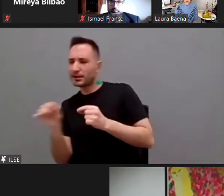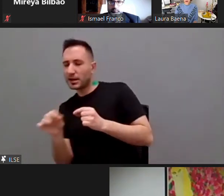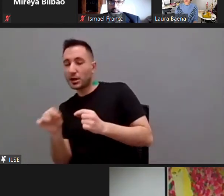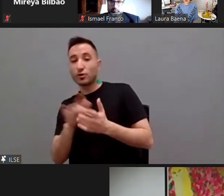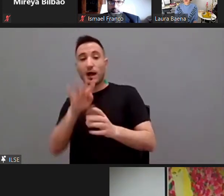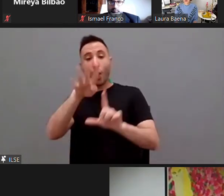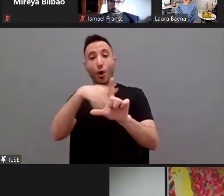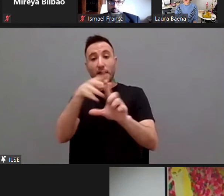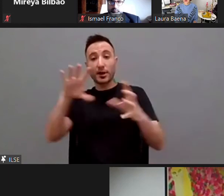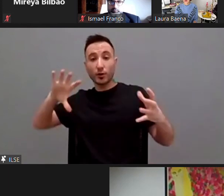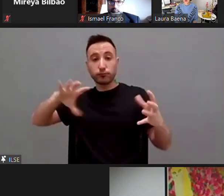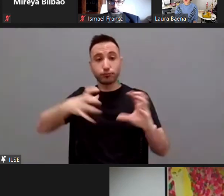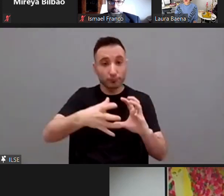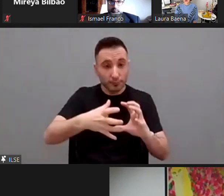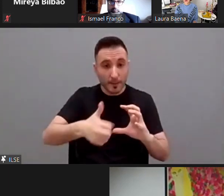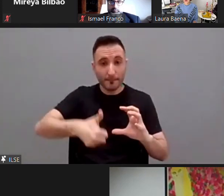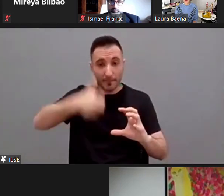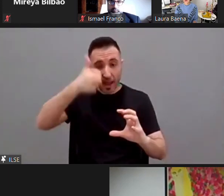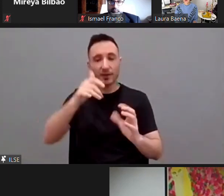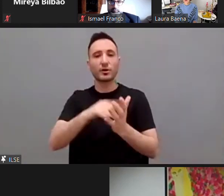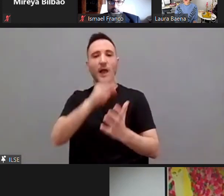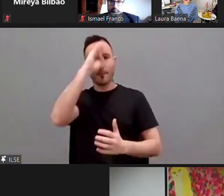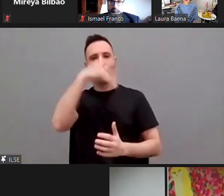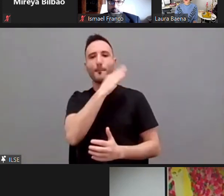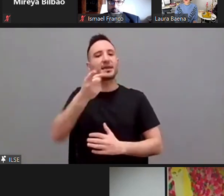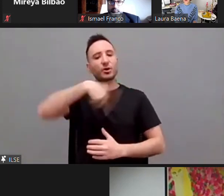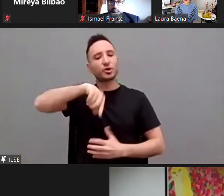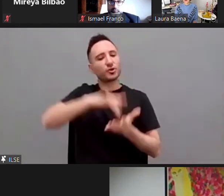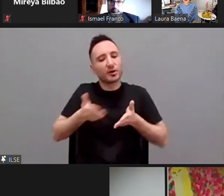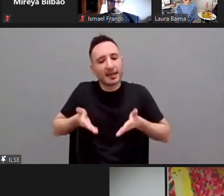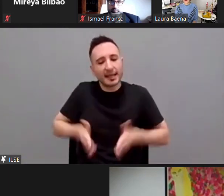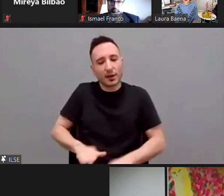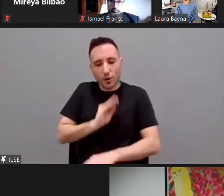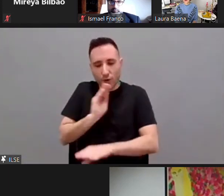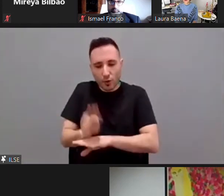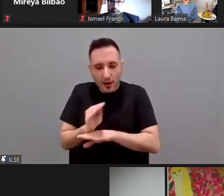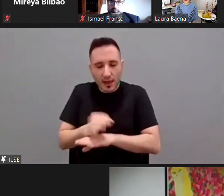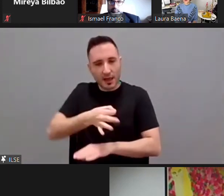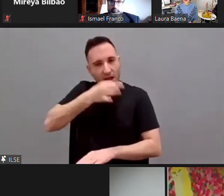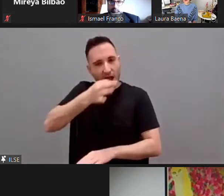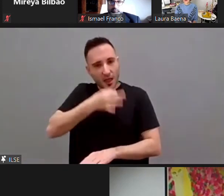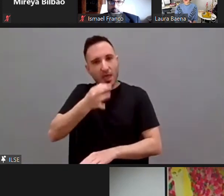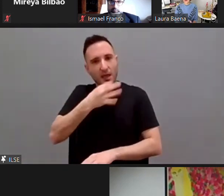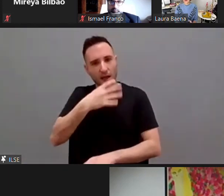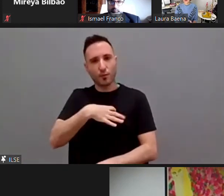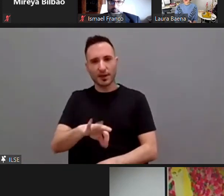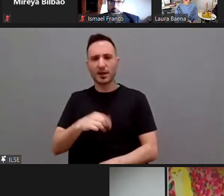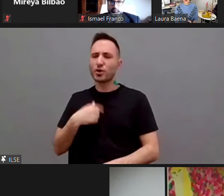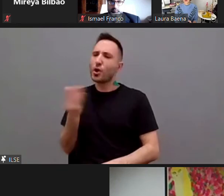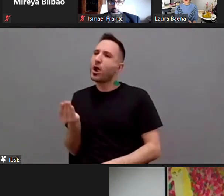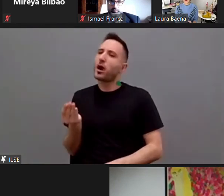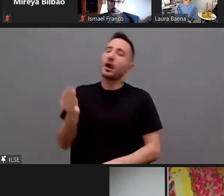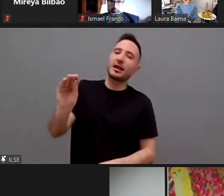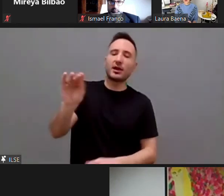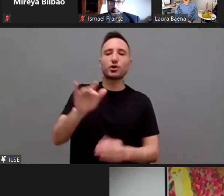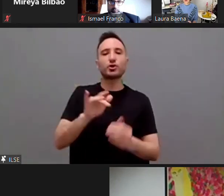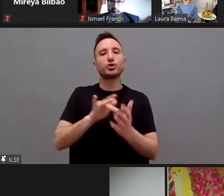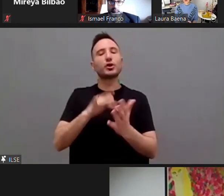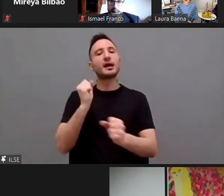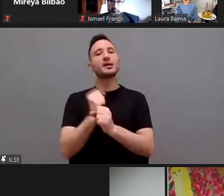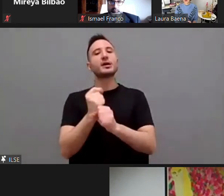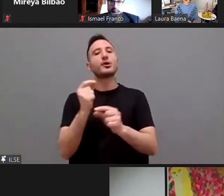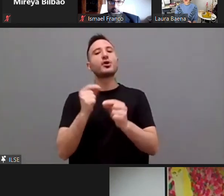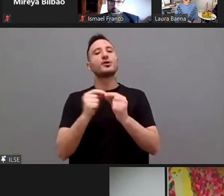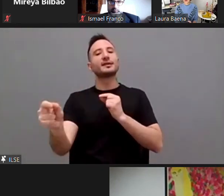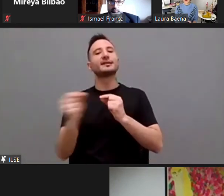padres tendríamos más tiempo de ocuparnos de los hijos por las tardes. Y yo te añado, Sabina, ¿favorece el teletrabajo la contratación por